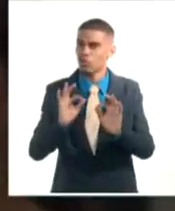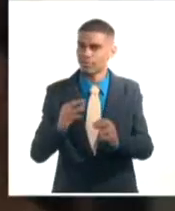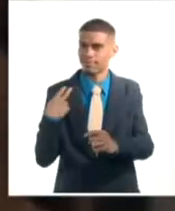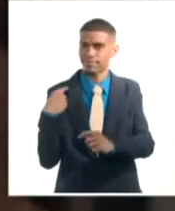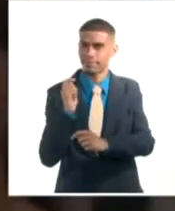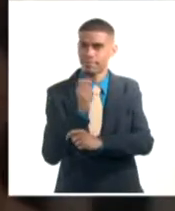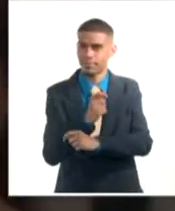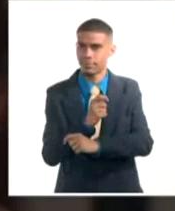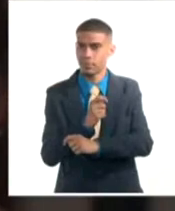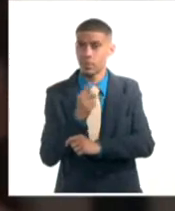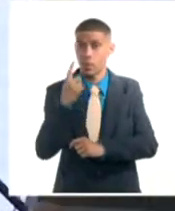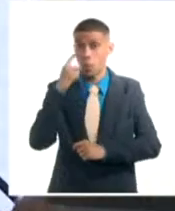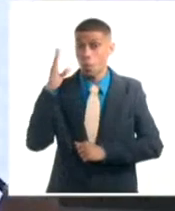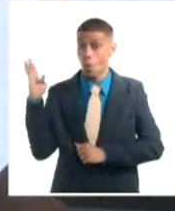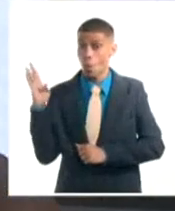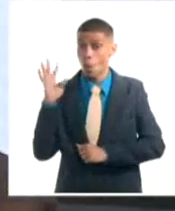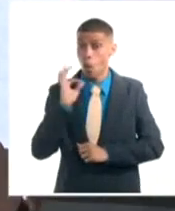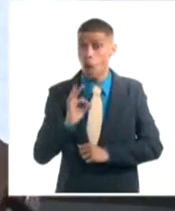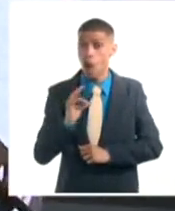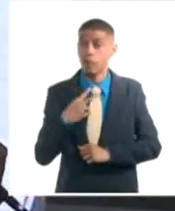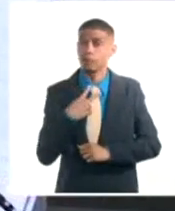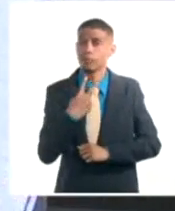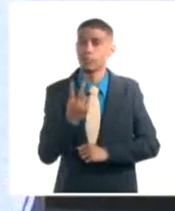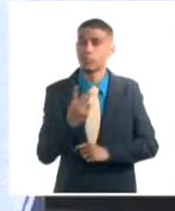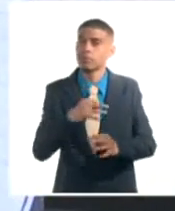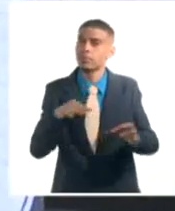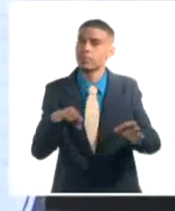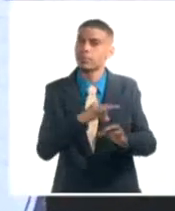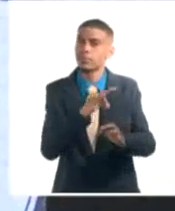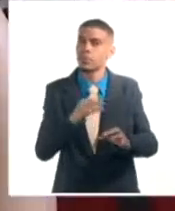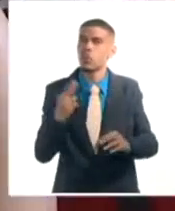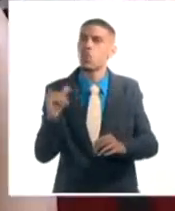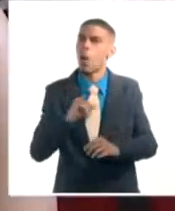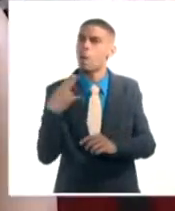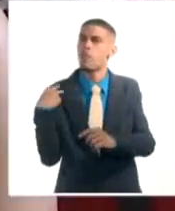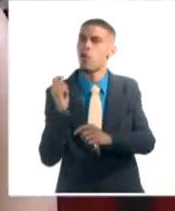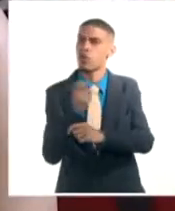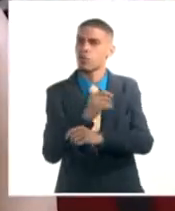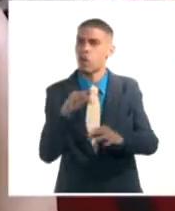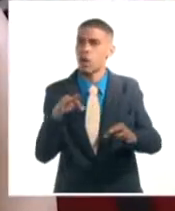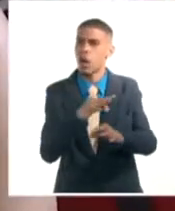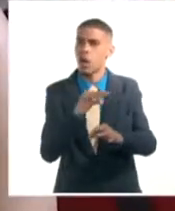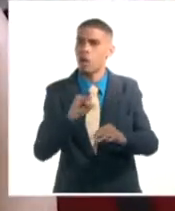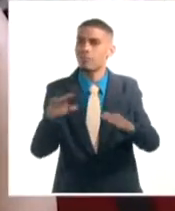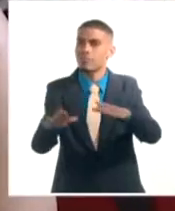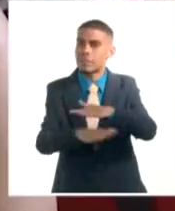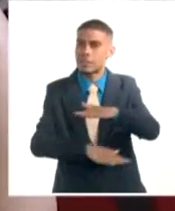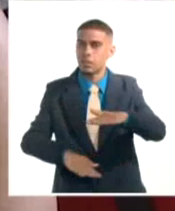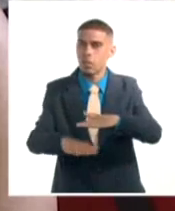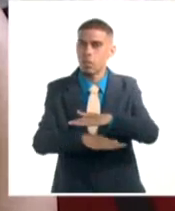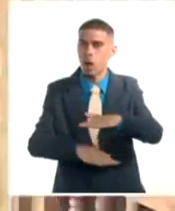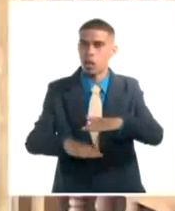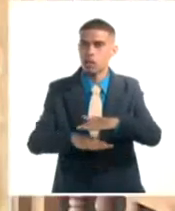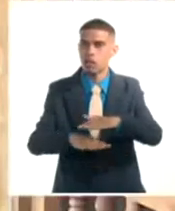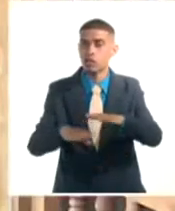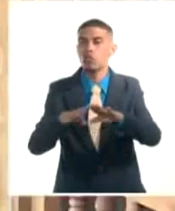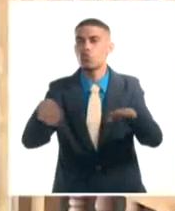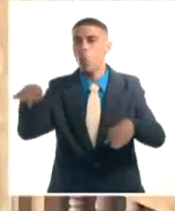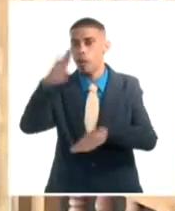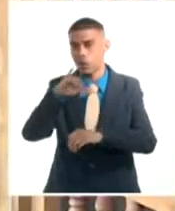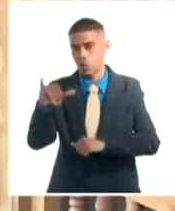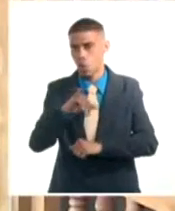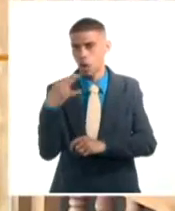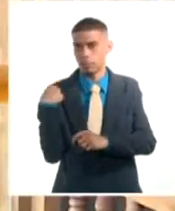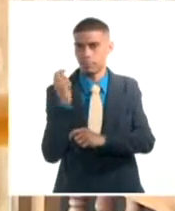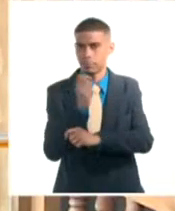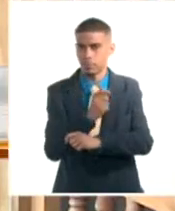es solista concertante de la Sinfónica Nacional y profesora de viola desde el nivel elemental hasta el superior. Hemos hecho